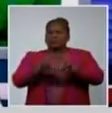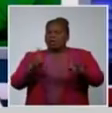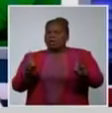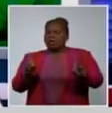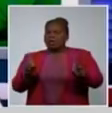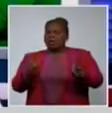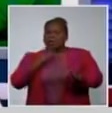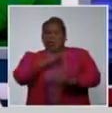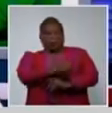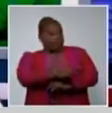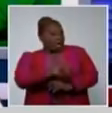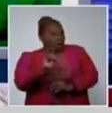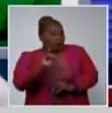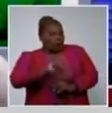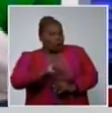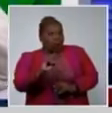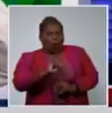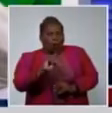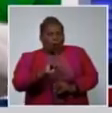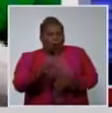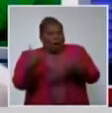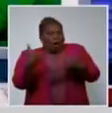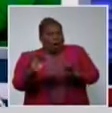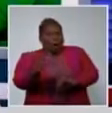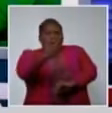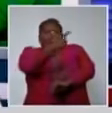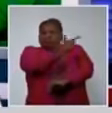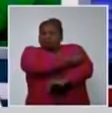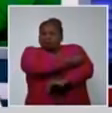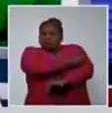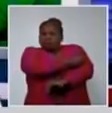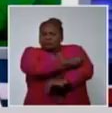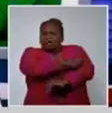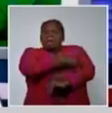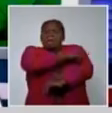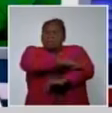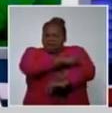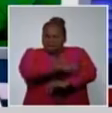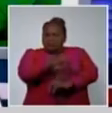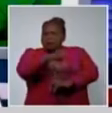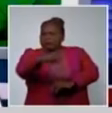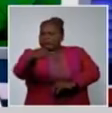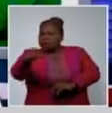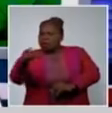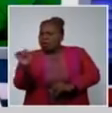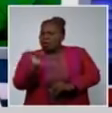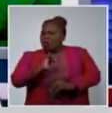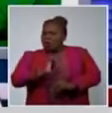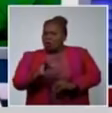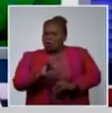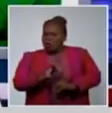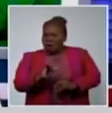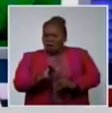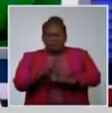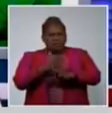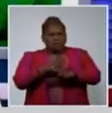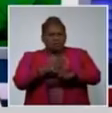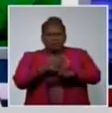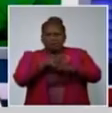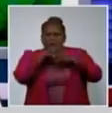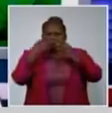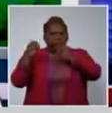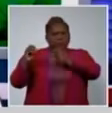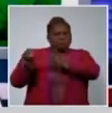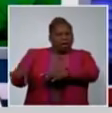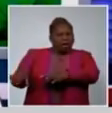una vacuna que está comiendo con vacuna de otras empresas farmacéuticas